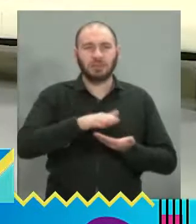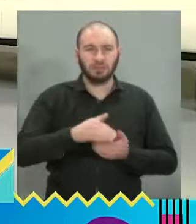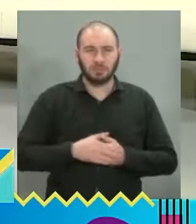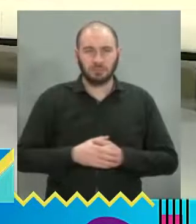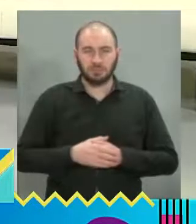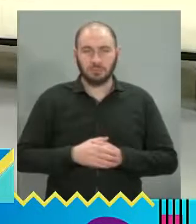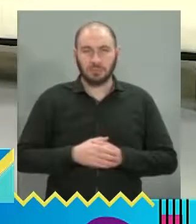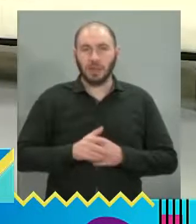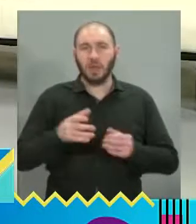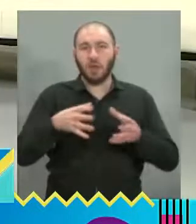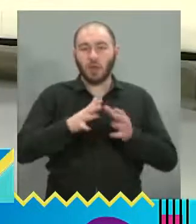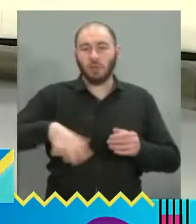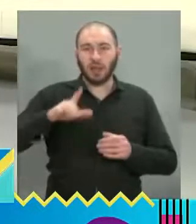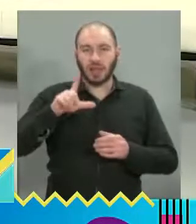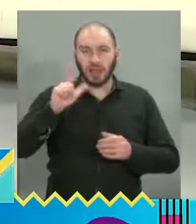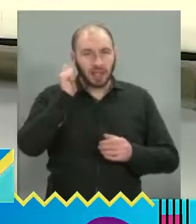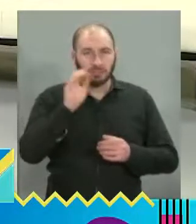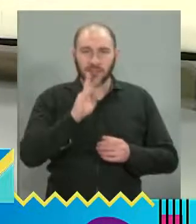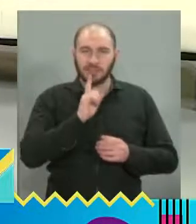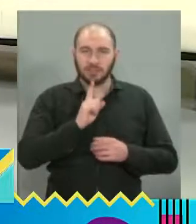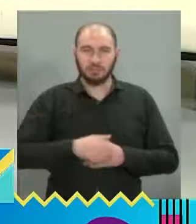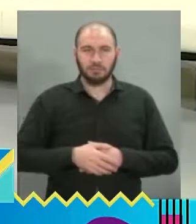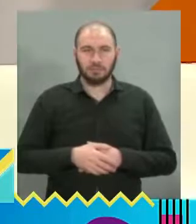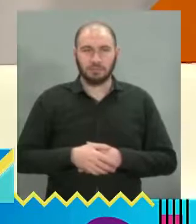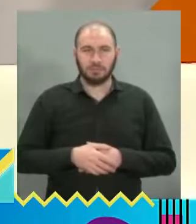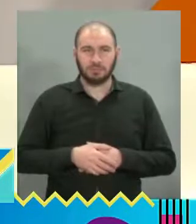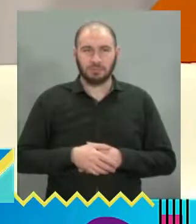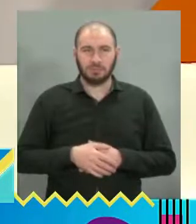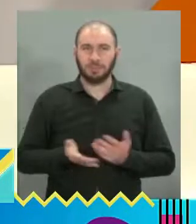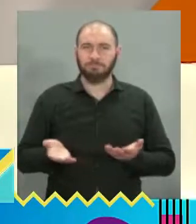discriminación a la comunidad LGBT? Bueno,